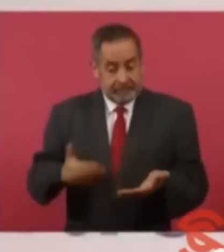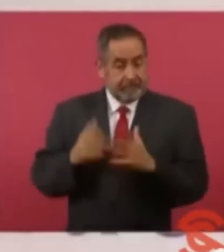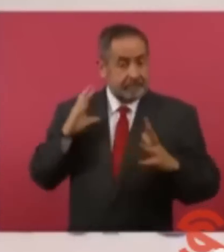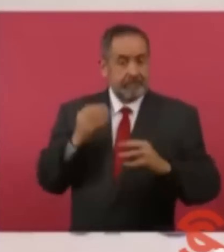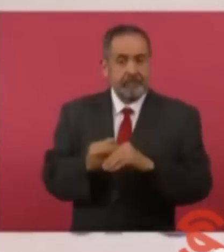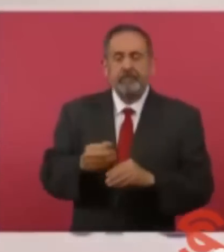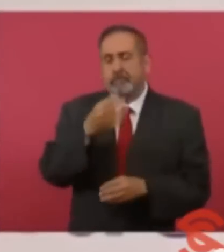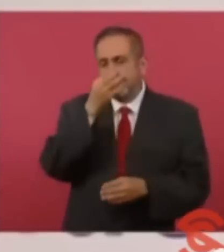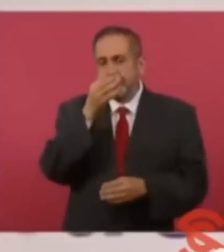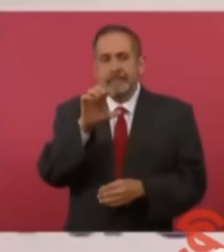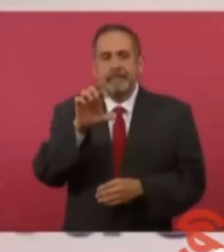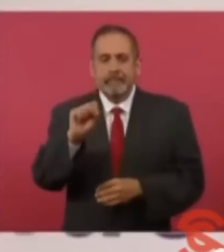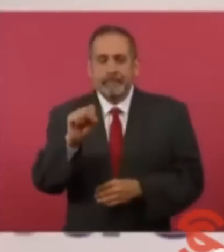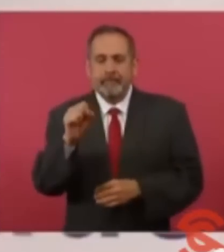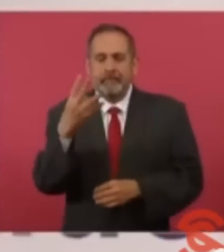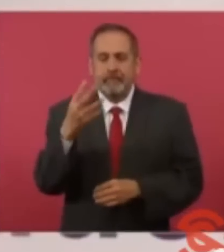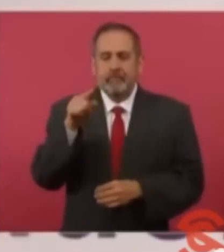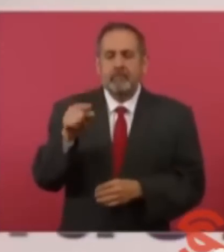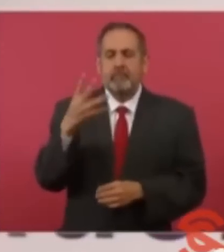el